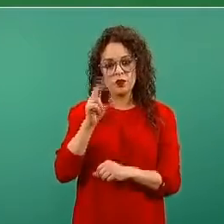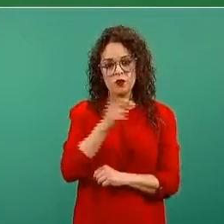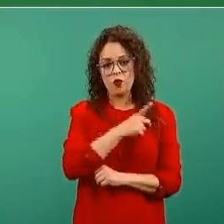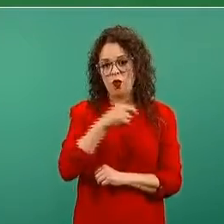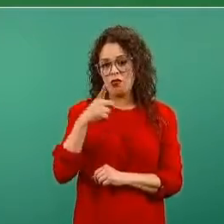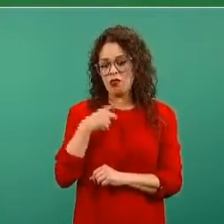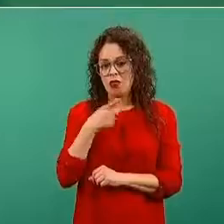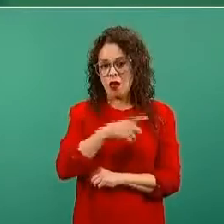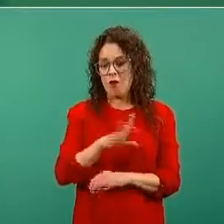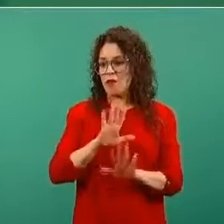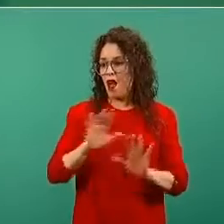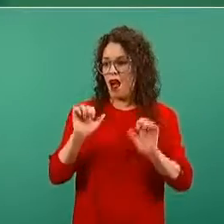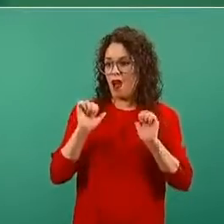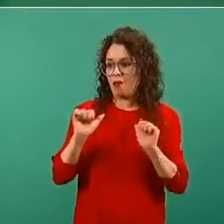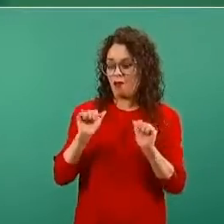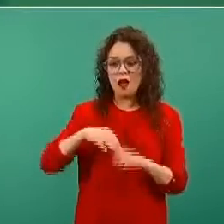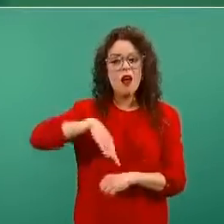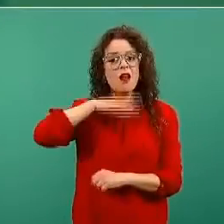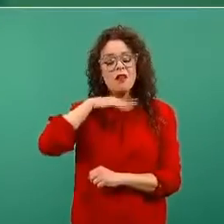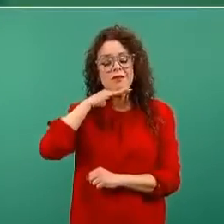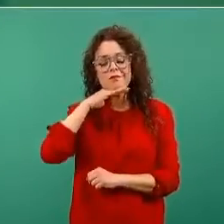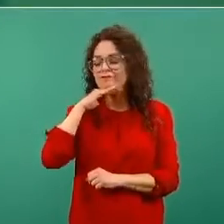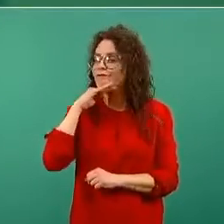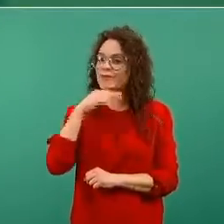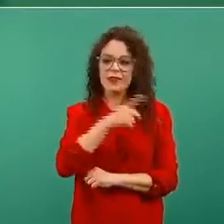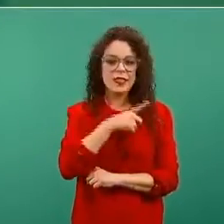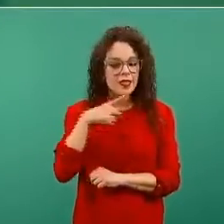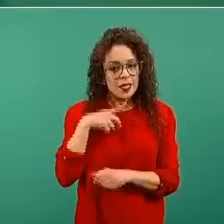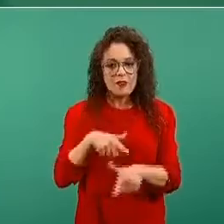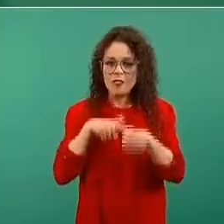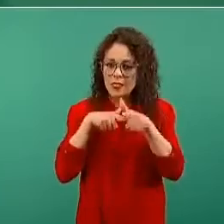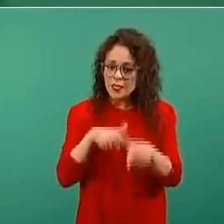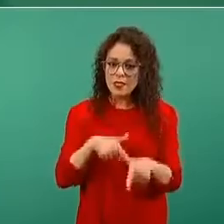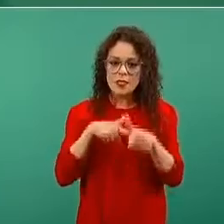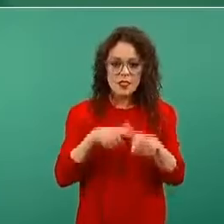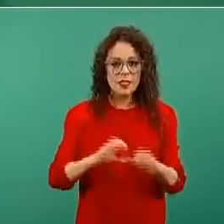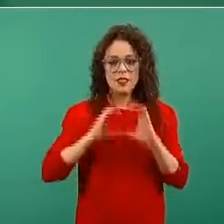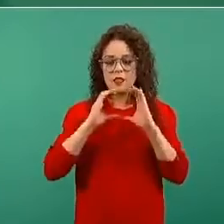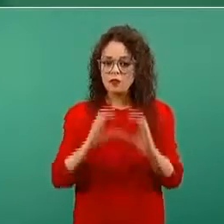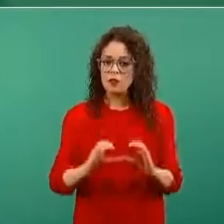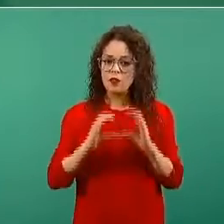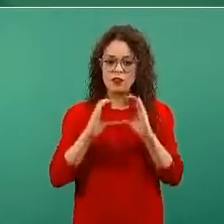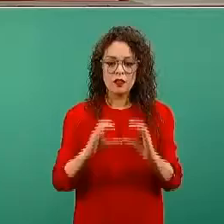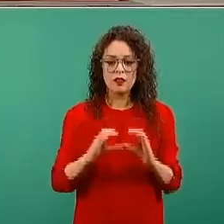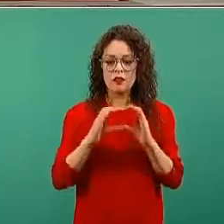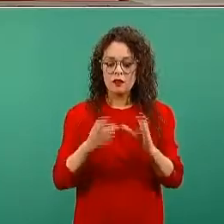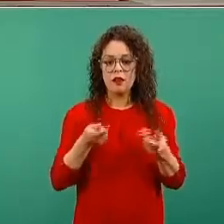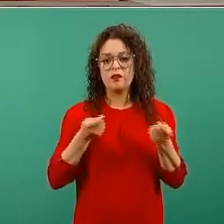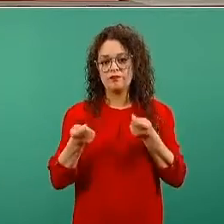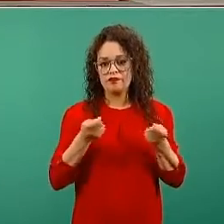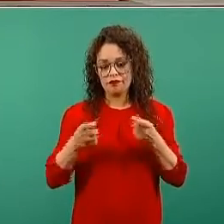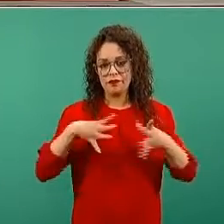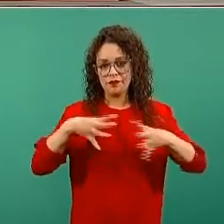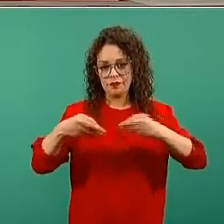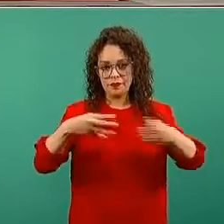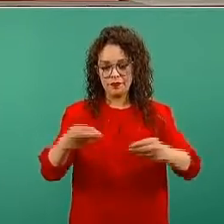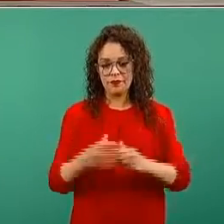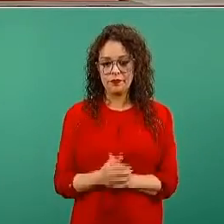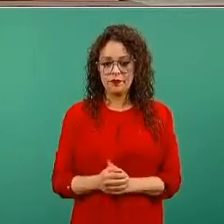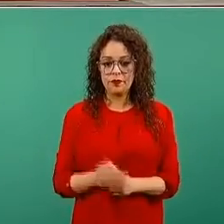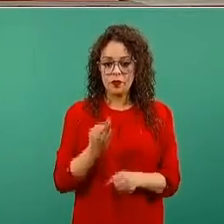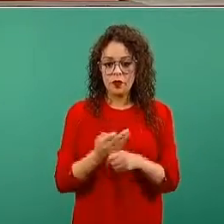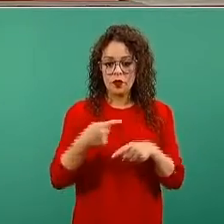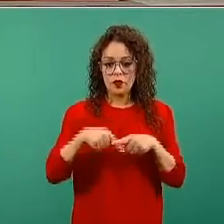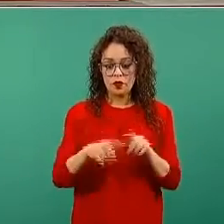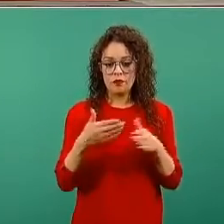guardia, no descuidar, no reducir el énfasis de las medidas de prevención y de control. Vamos a abrir a